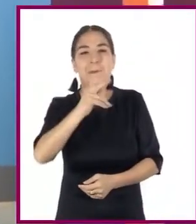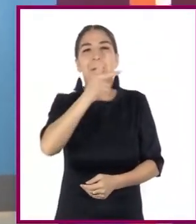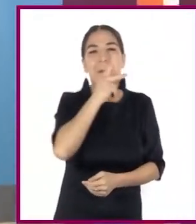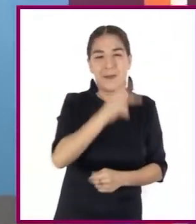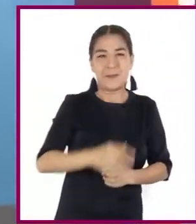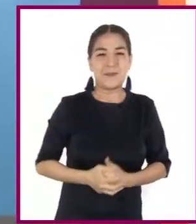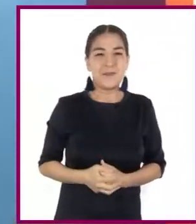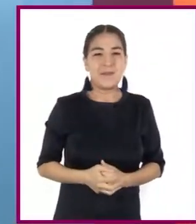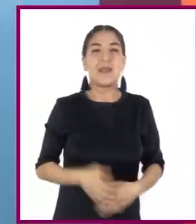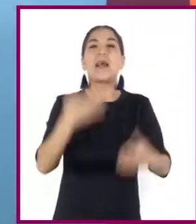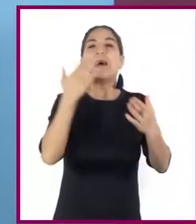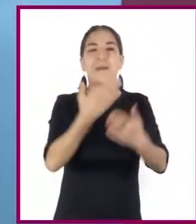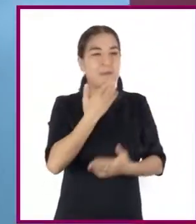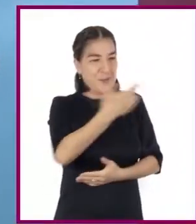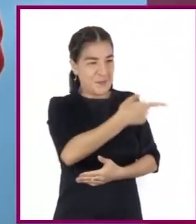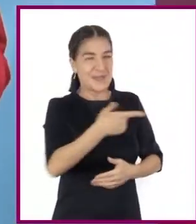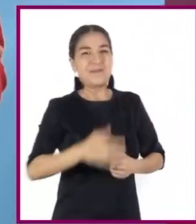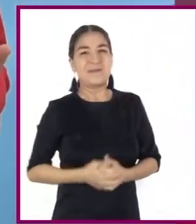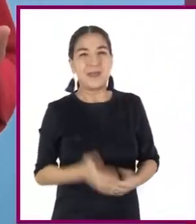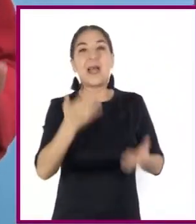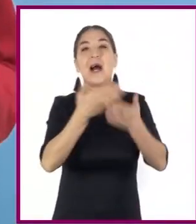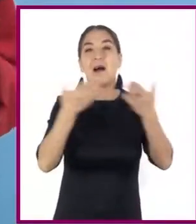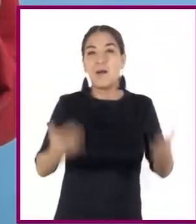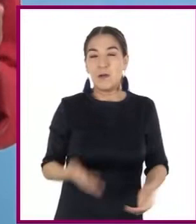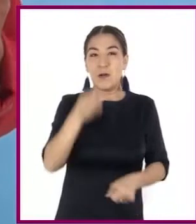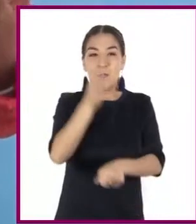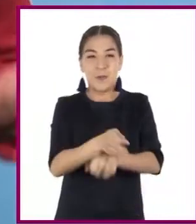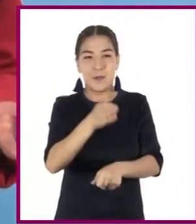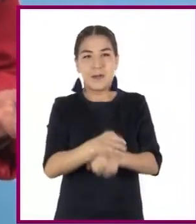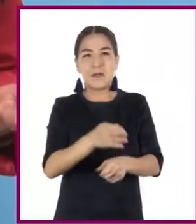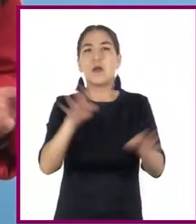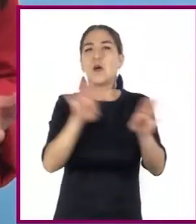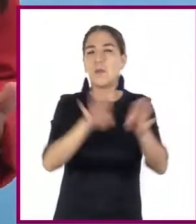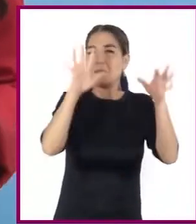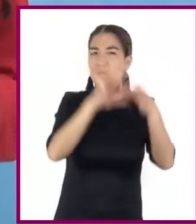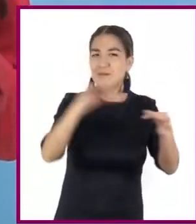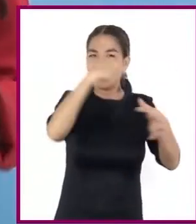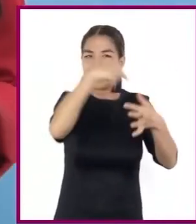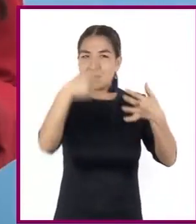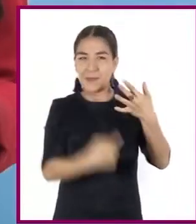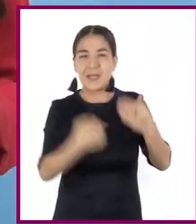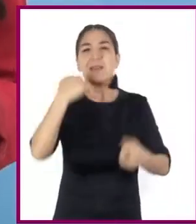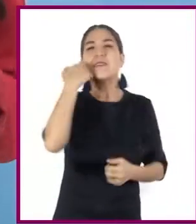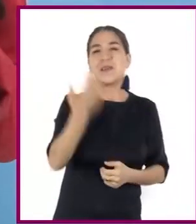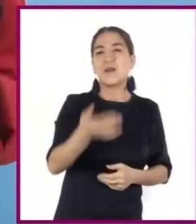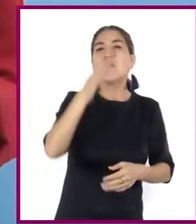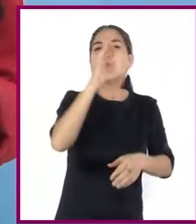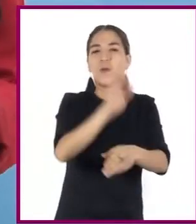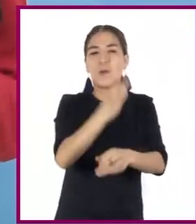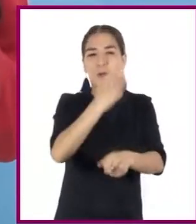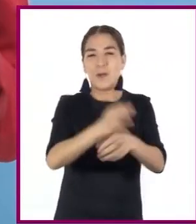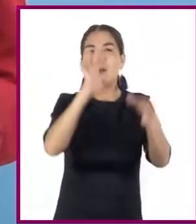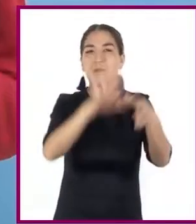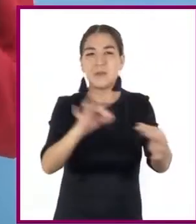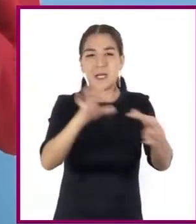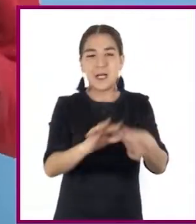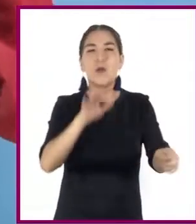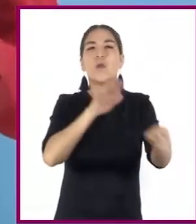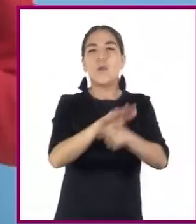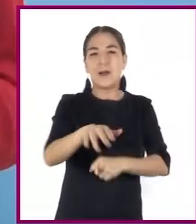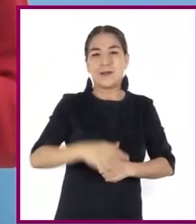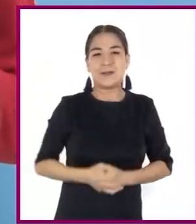maestra. Ahora, para poner en práctica lo que hemos señalado, me gustaría que realicen la